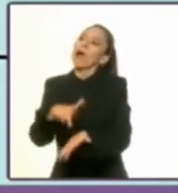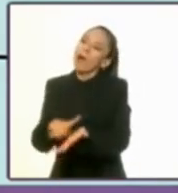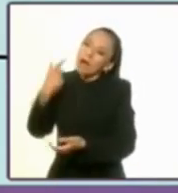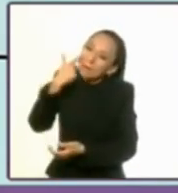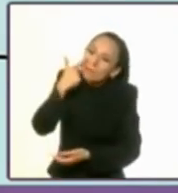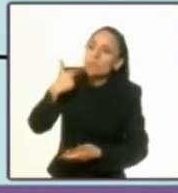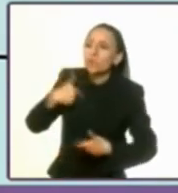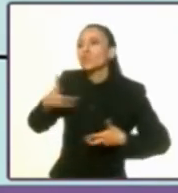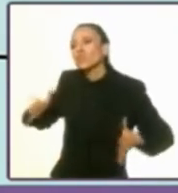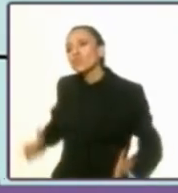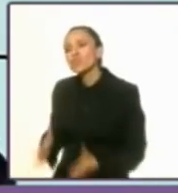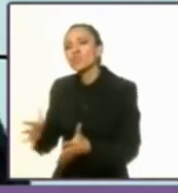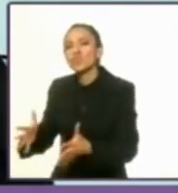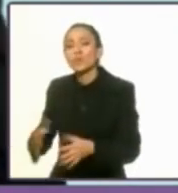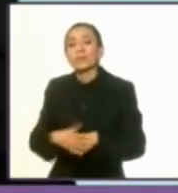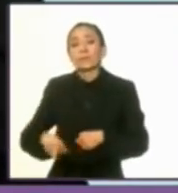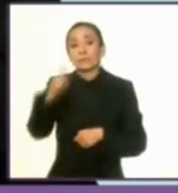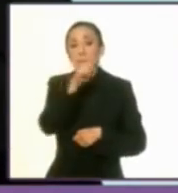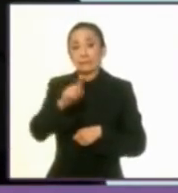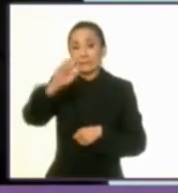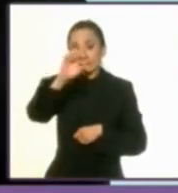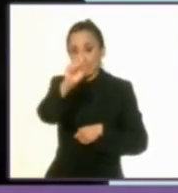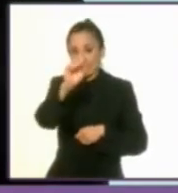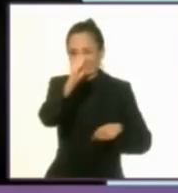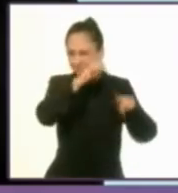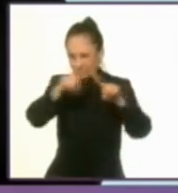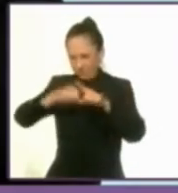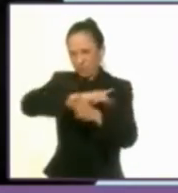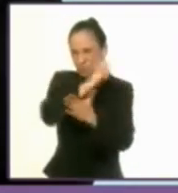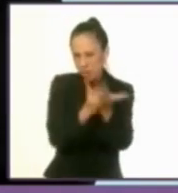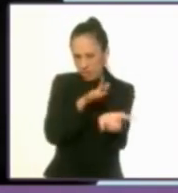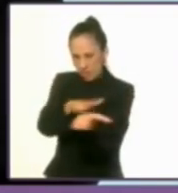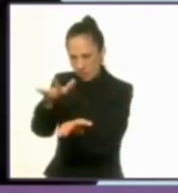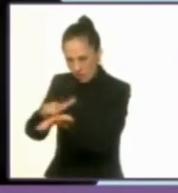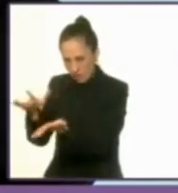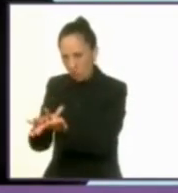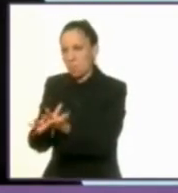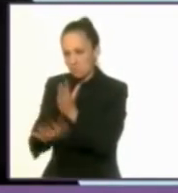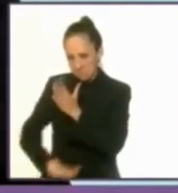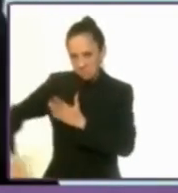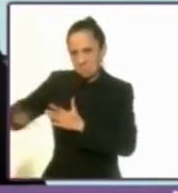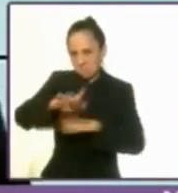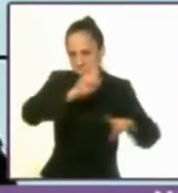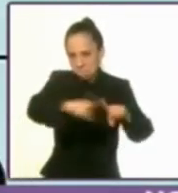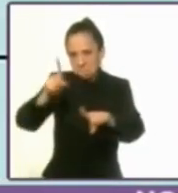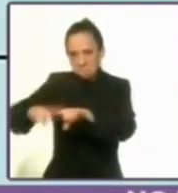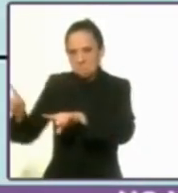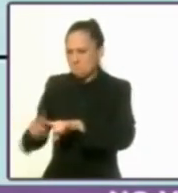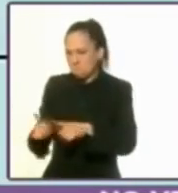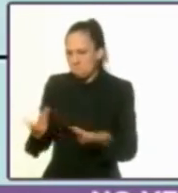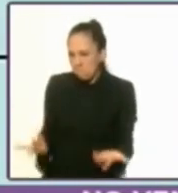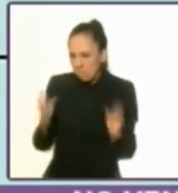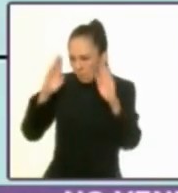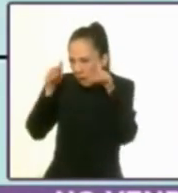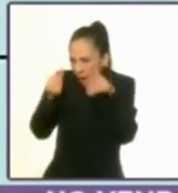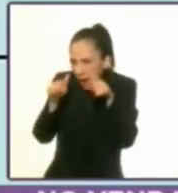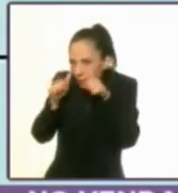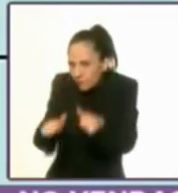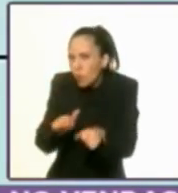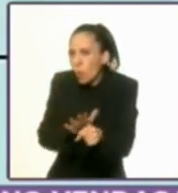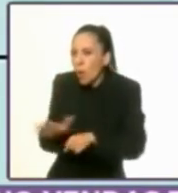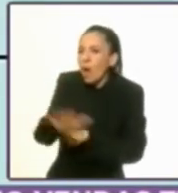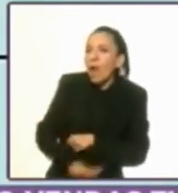social los 160 programas sociales están dedicados precisamente al clientelismo a la